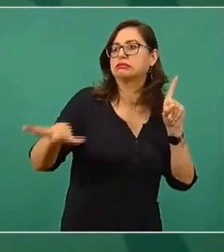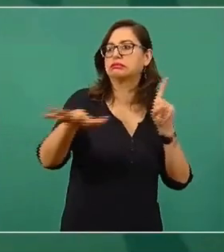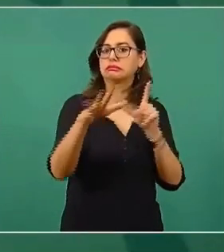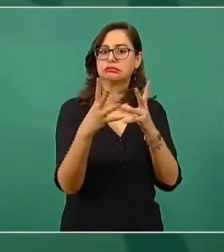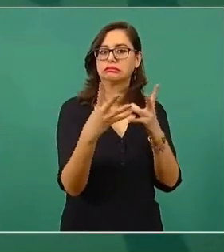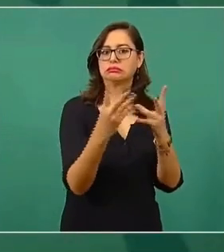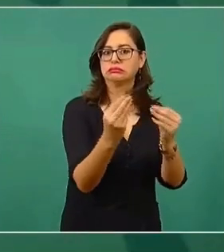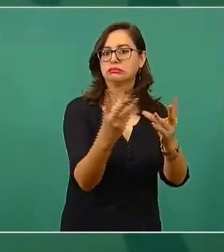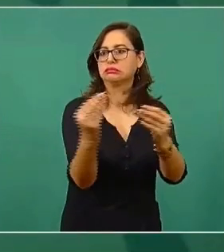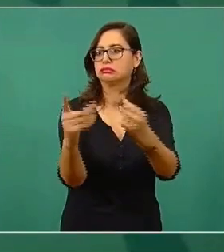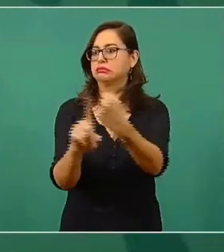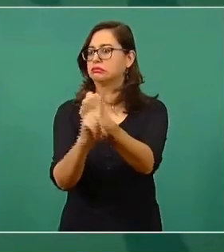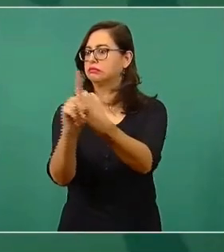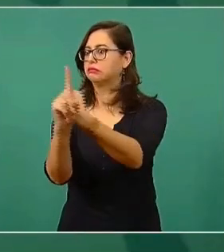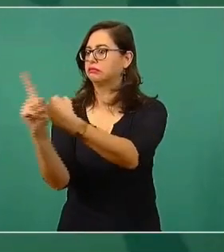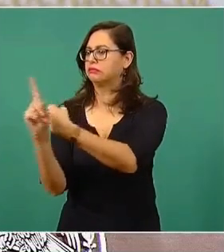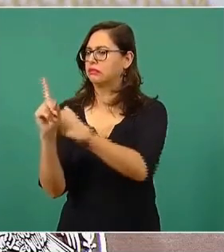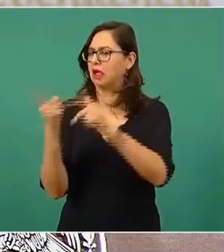no las causas.